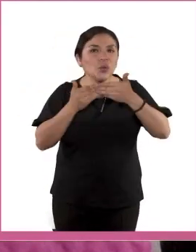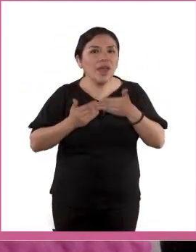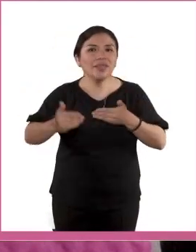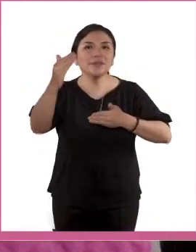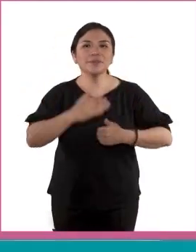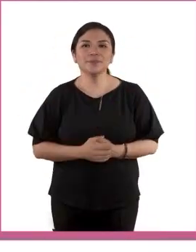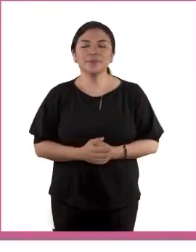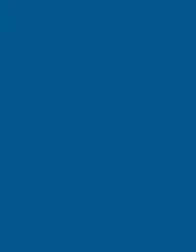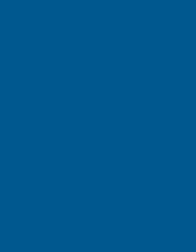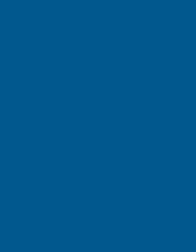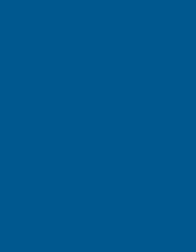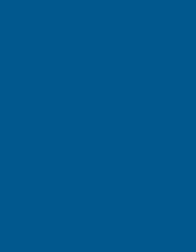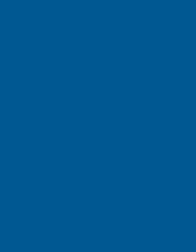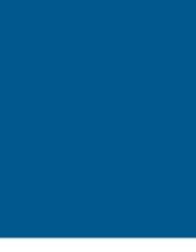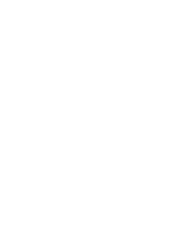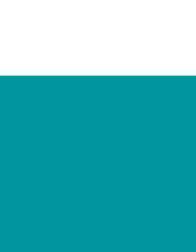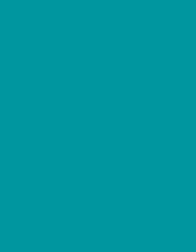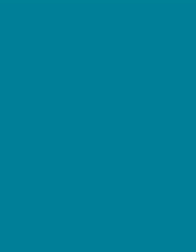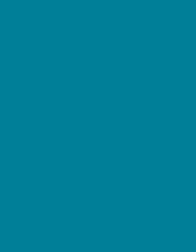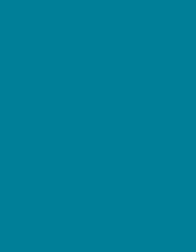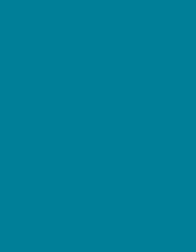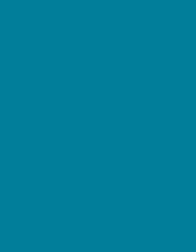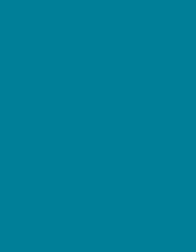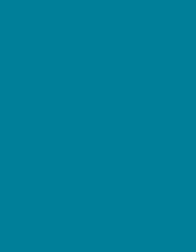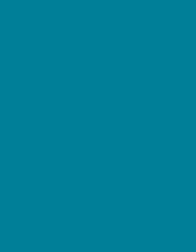seguir estudiando.